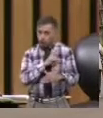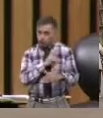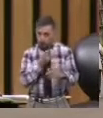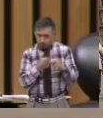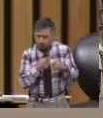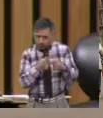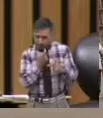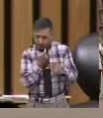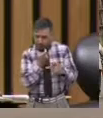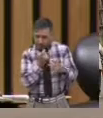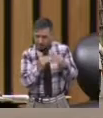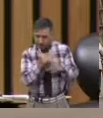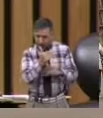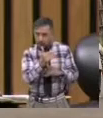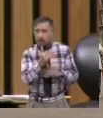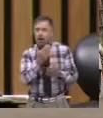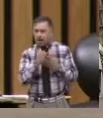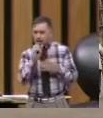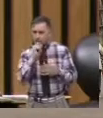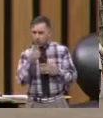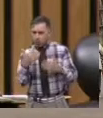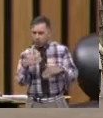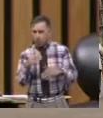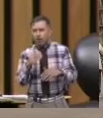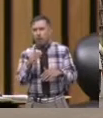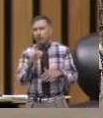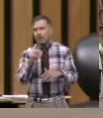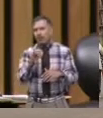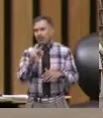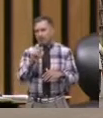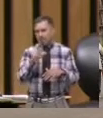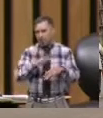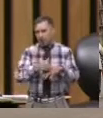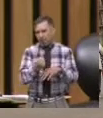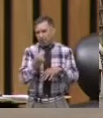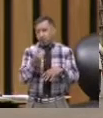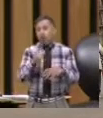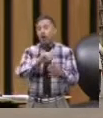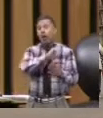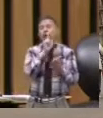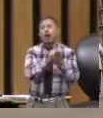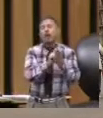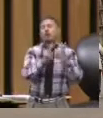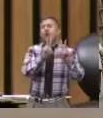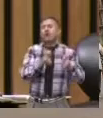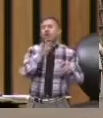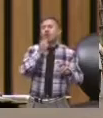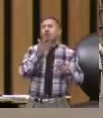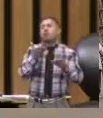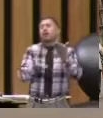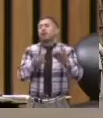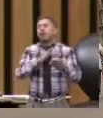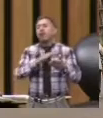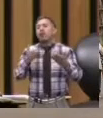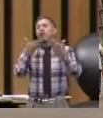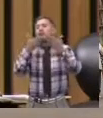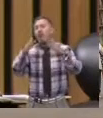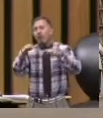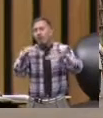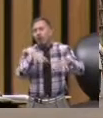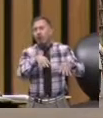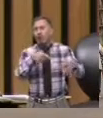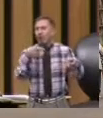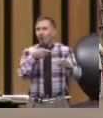sino cualitativa. La ley electoral señala un catálogo de sanciones que van de la amonestación pública, la imposición de multas,